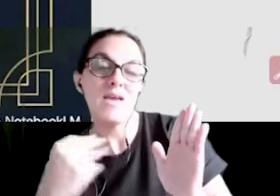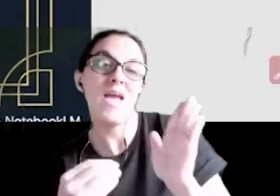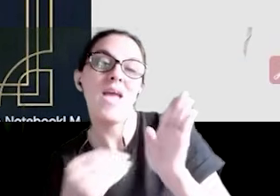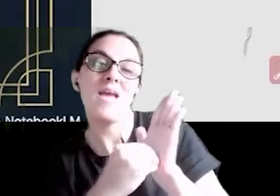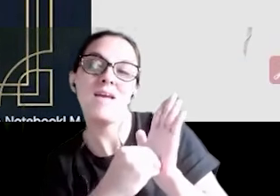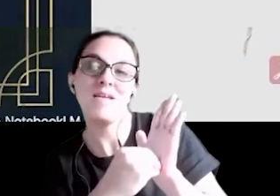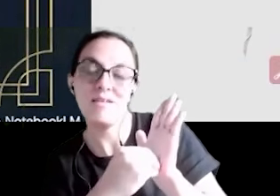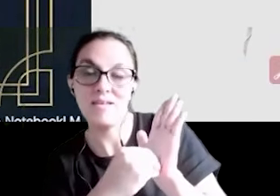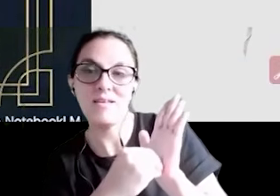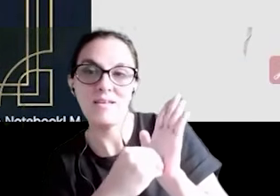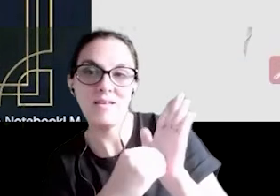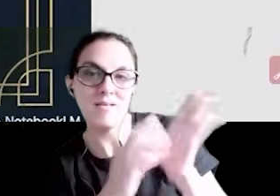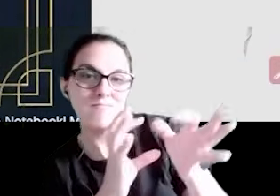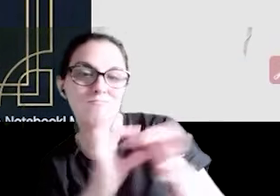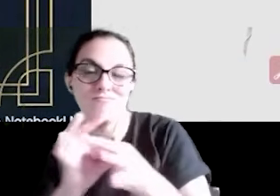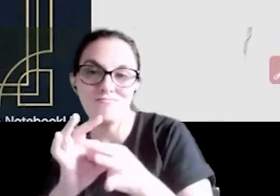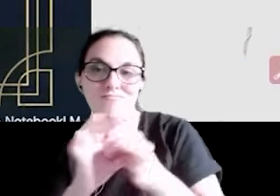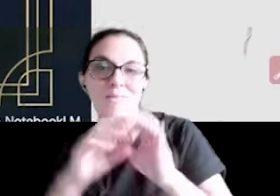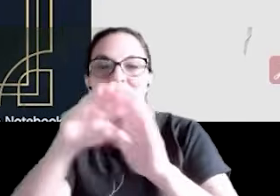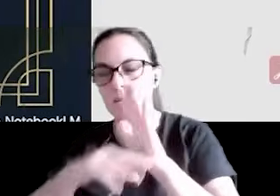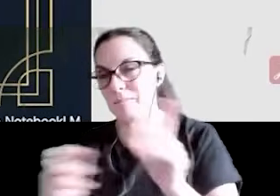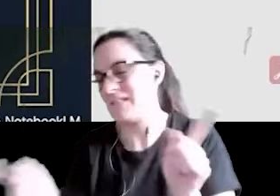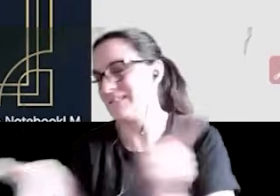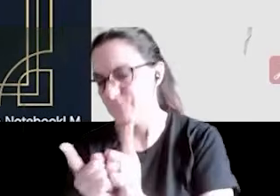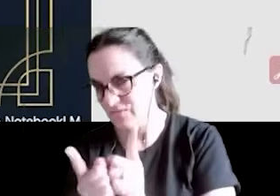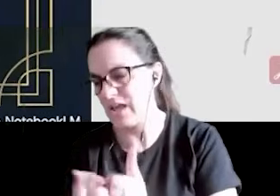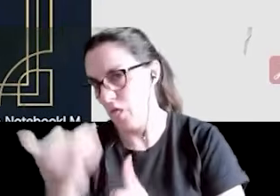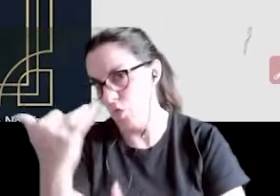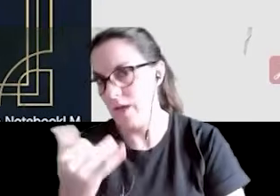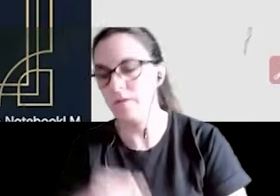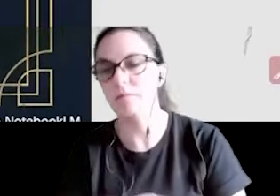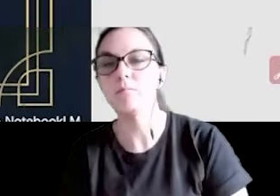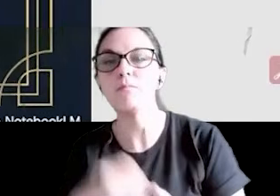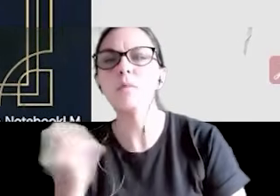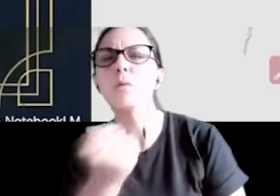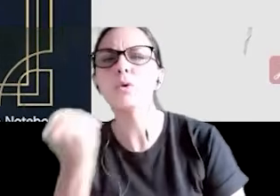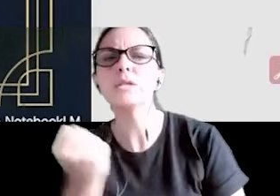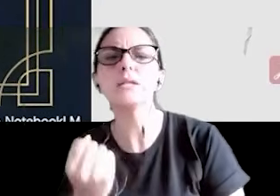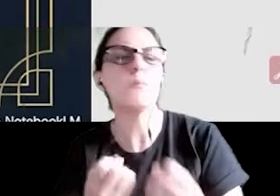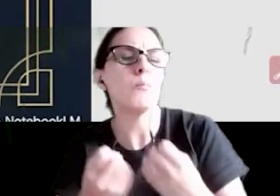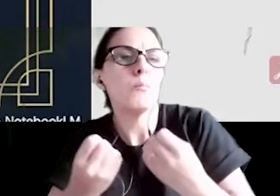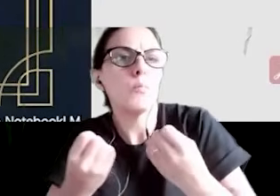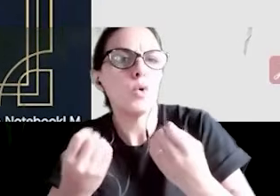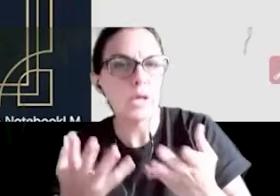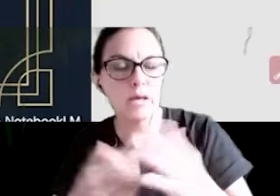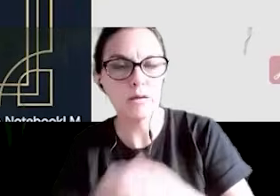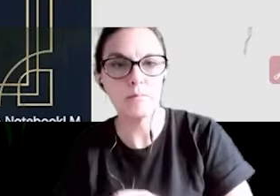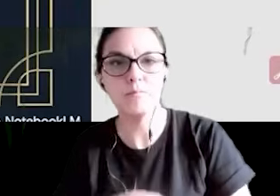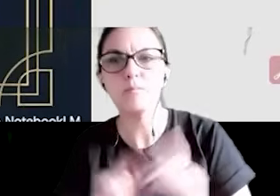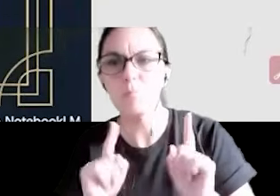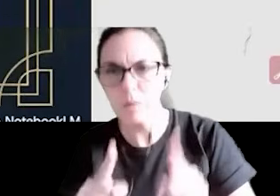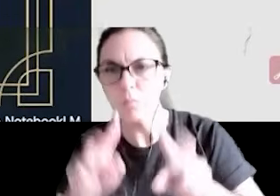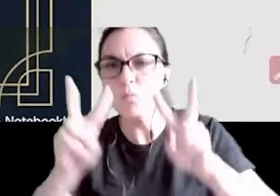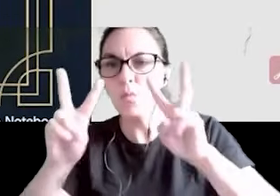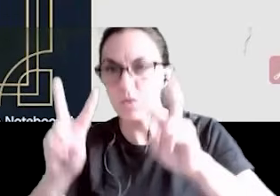dentro del régimen simplificado. ¿Por qué es importante? Y porque vinculado a esto, vamos a